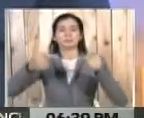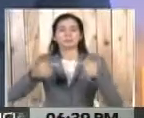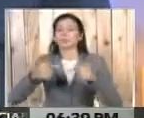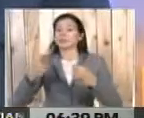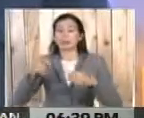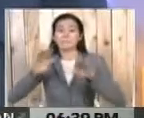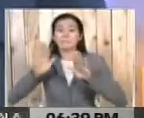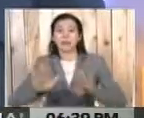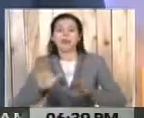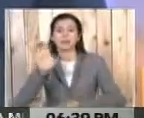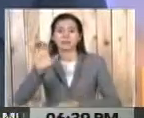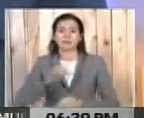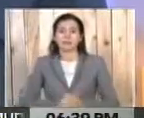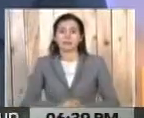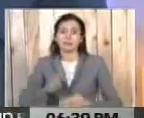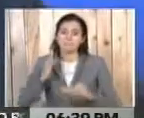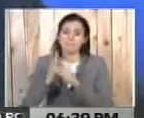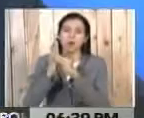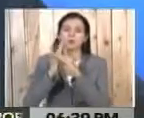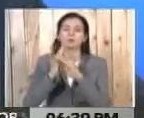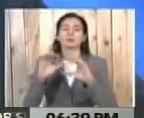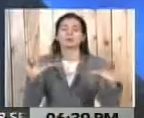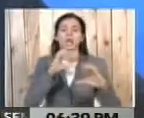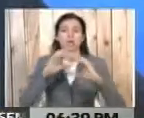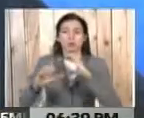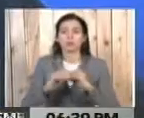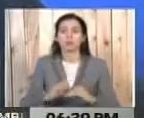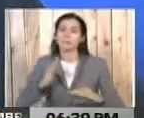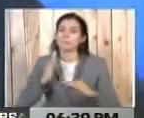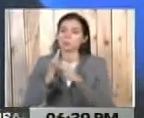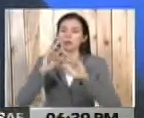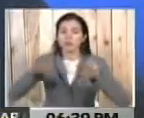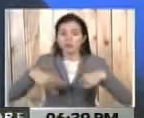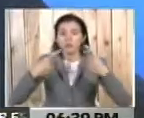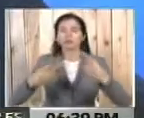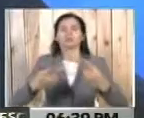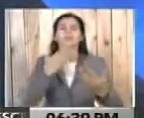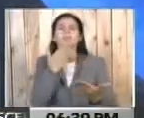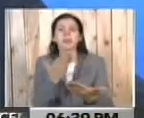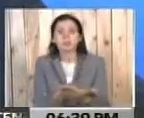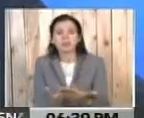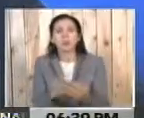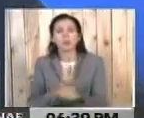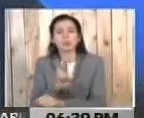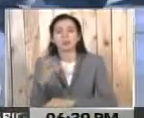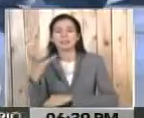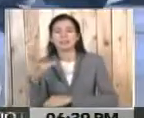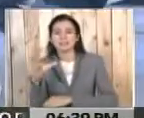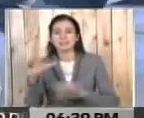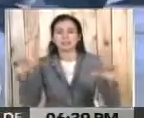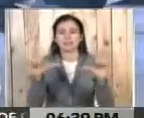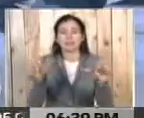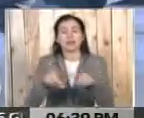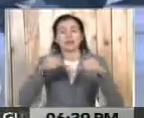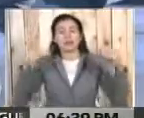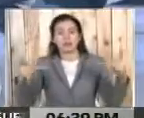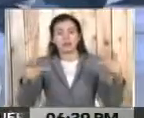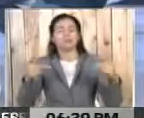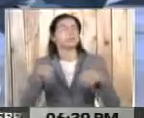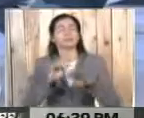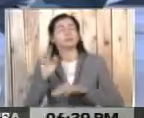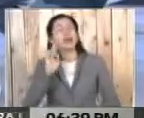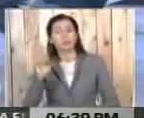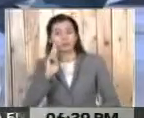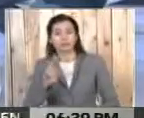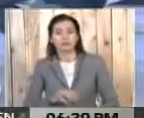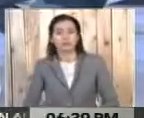país, que impide el avance de las telecomunicaciones, que impide la renovación de concesiones, que impida la reorganización del espectro y que favorezca a